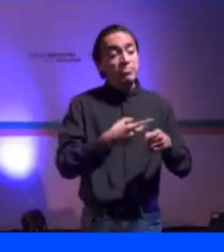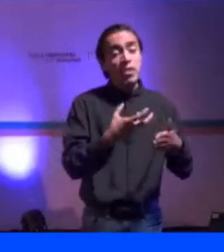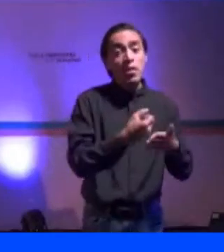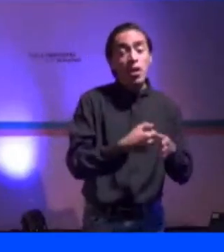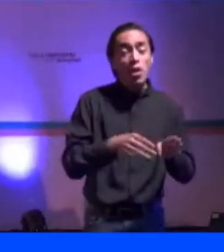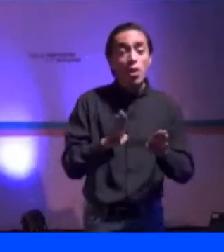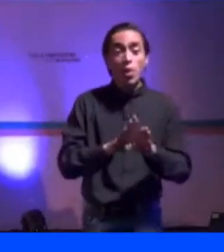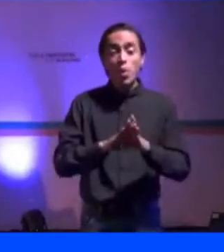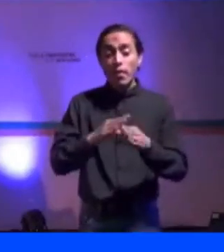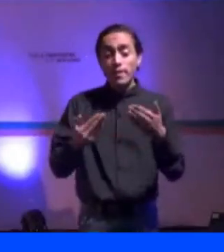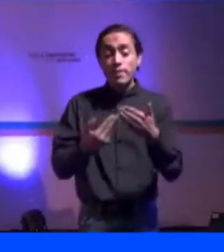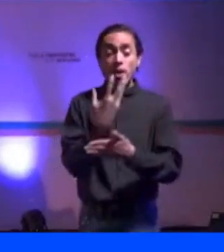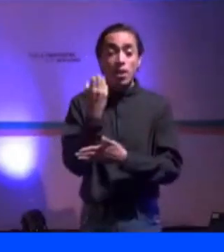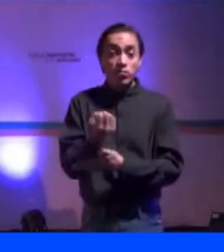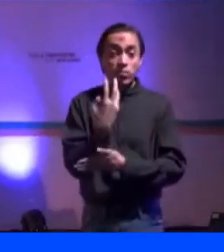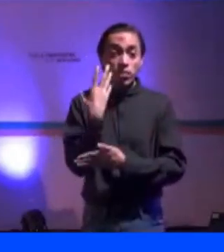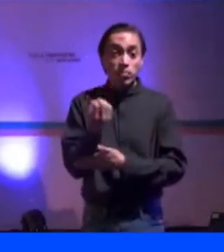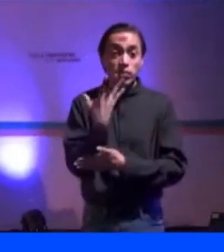en las mañaneras,